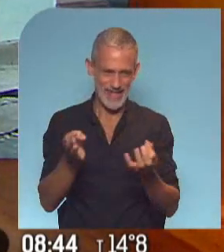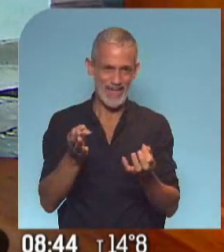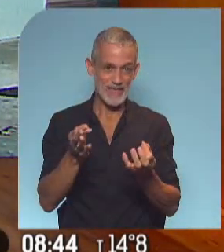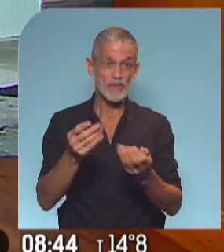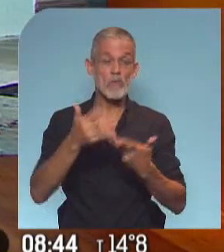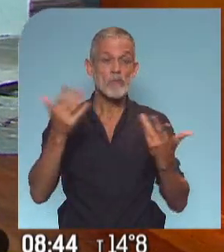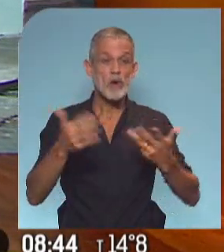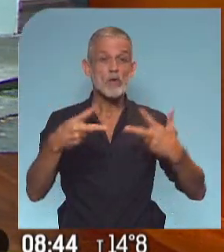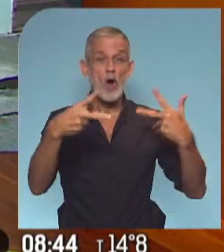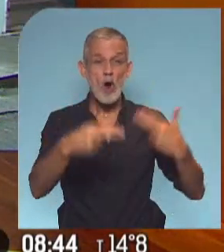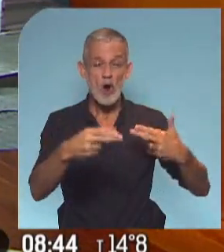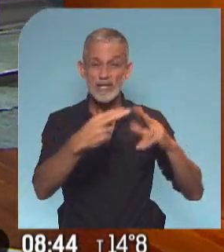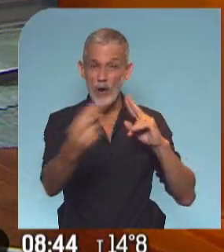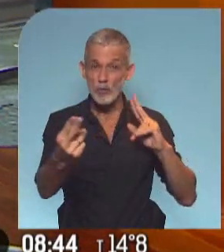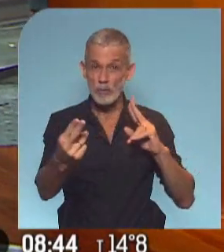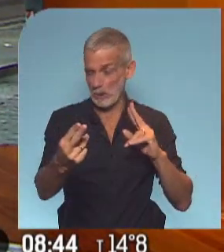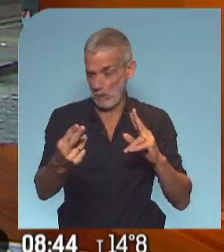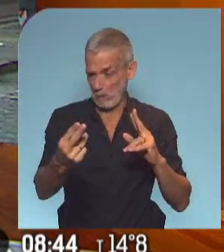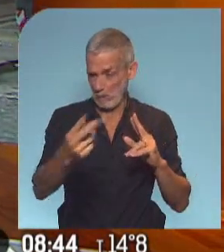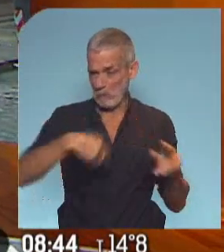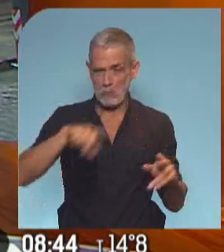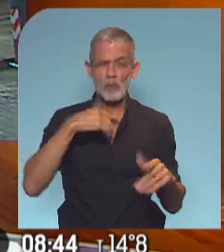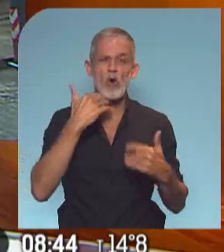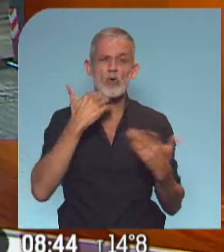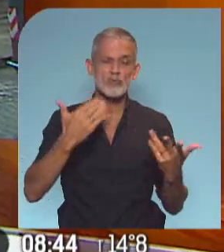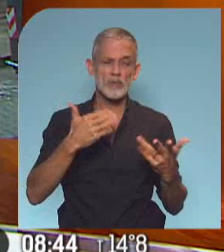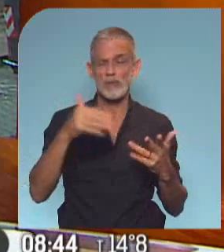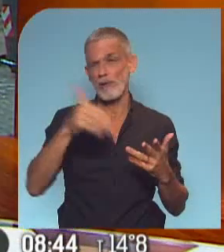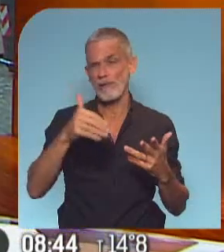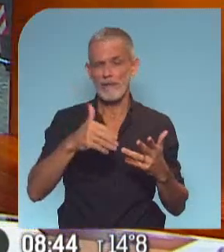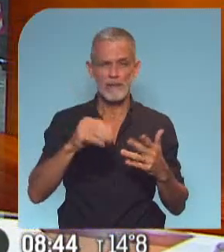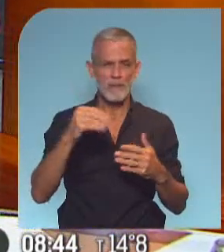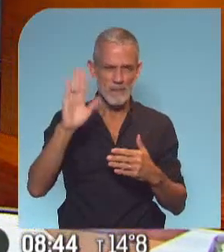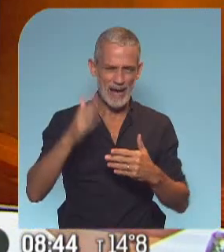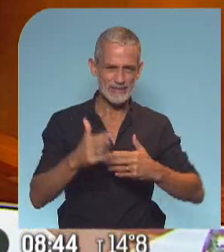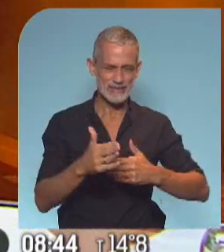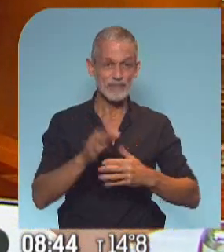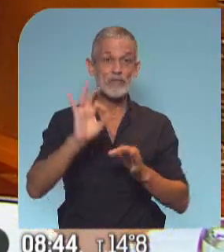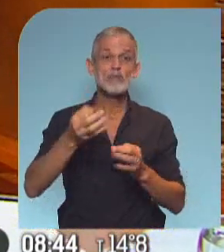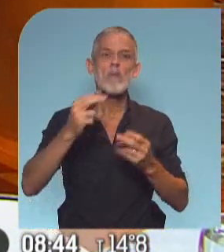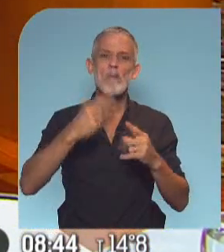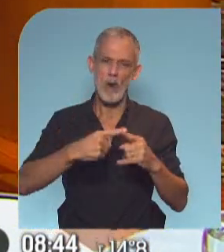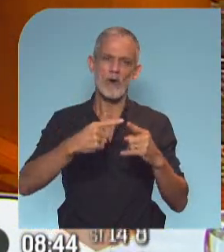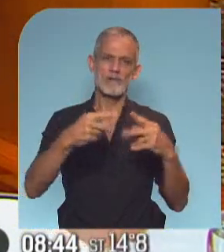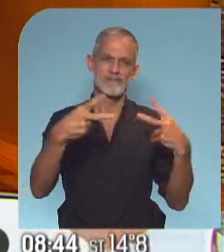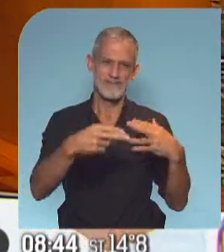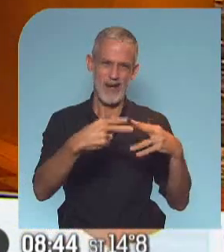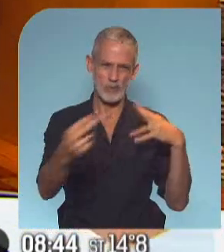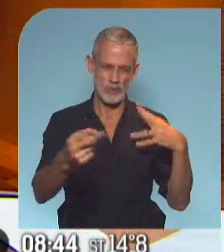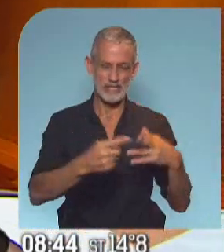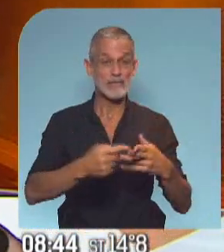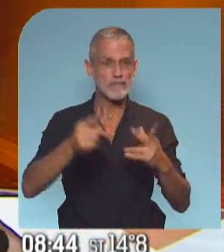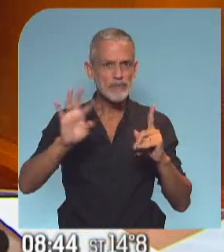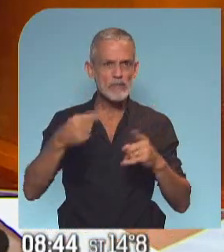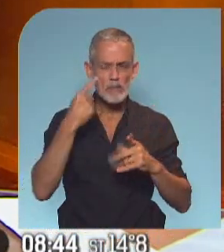quizás por un corte de una autopista quizás hubiera mostrado más tiempo en enterarnos lo cierto es que también puso de manifiesto